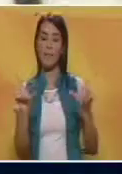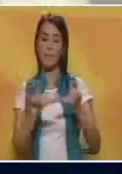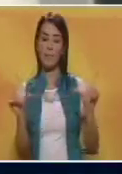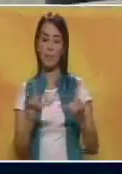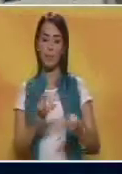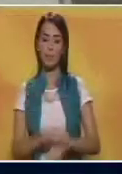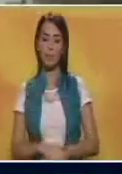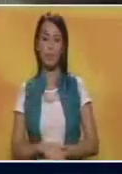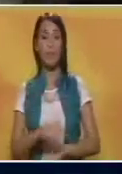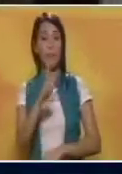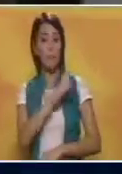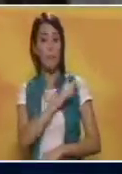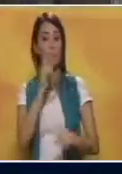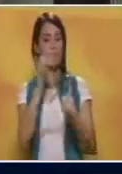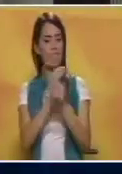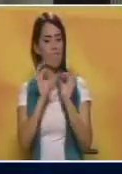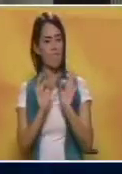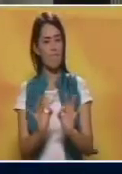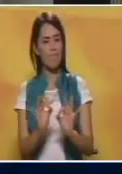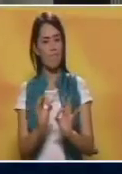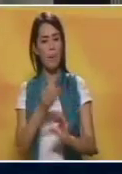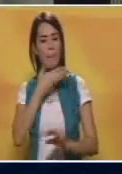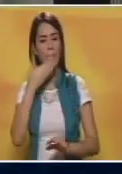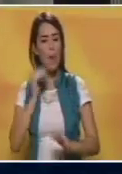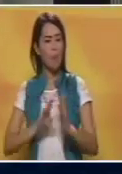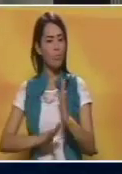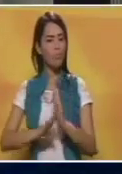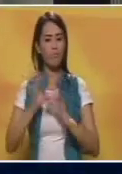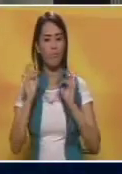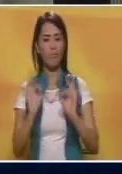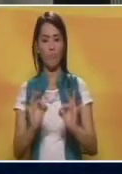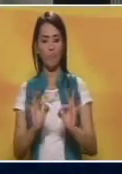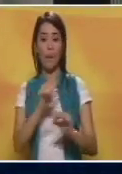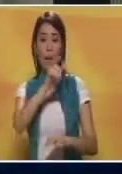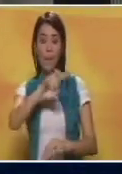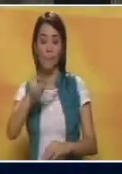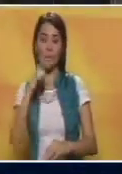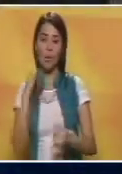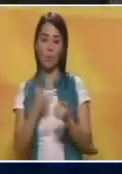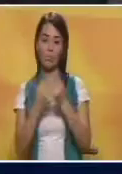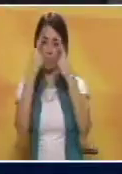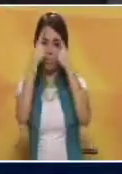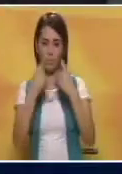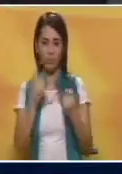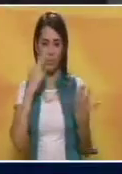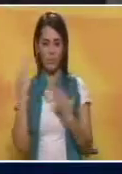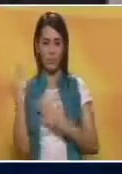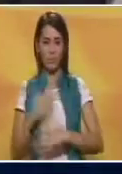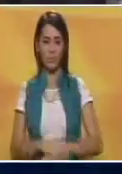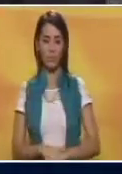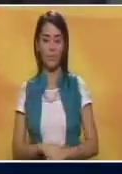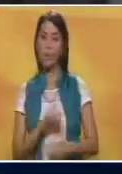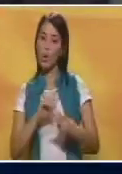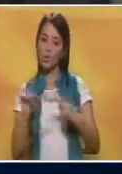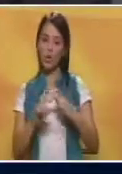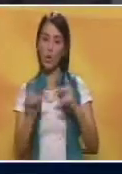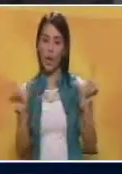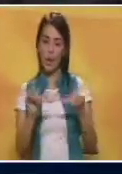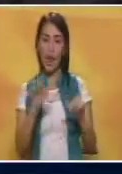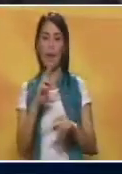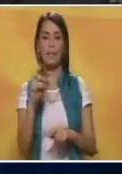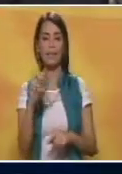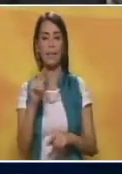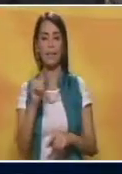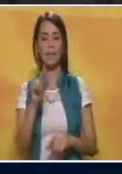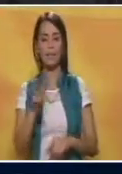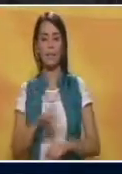gestión pero visión logró más que triplicar en audiencia a su competidor más cercano de rctv su carácter lleno de fortaleza